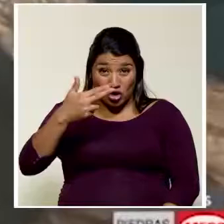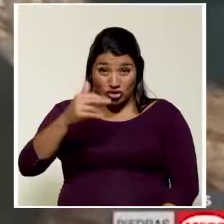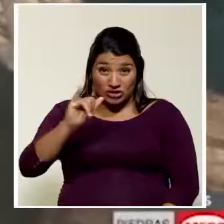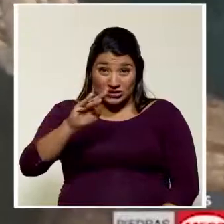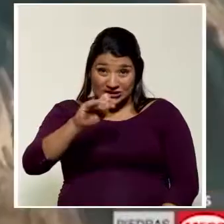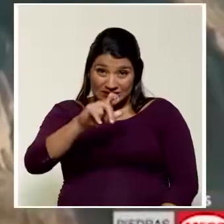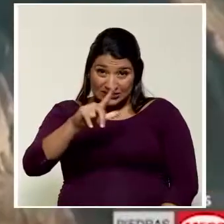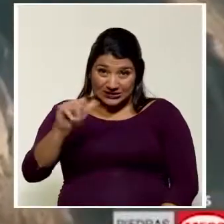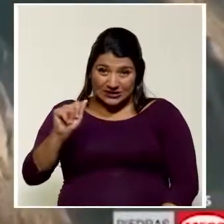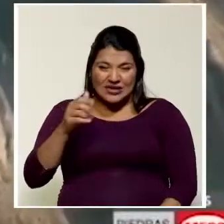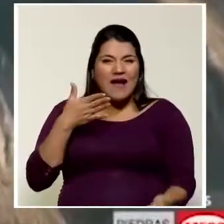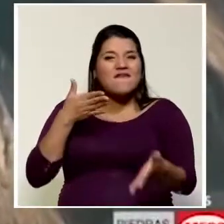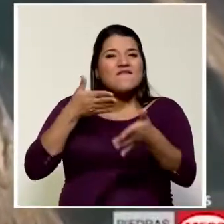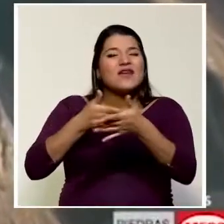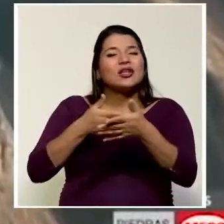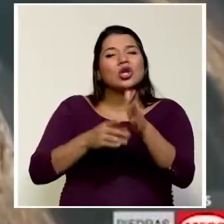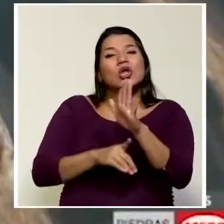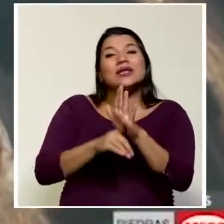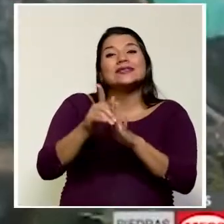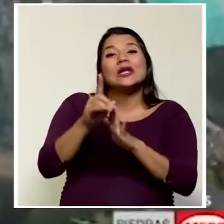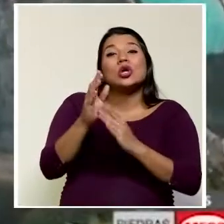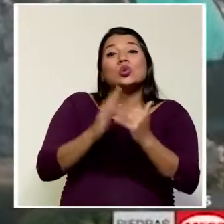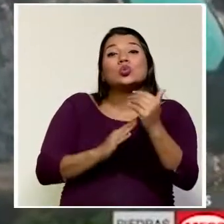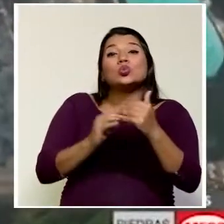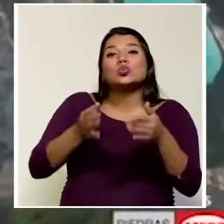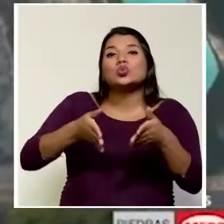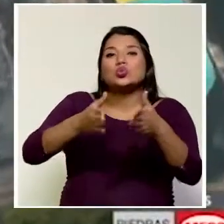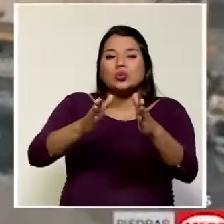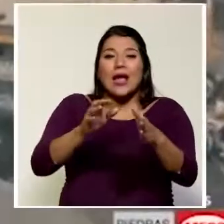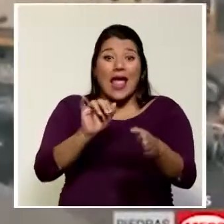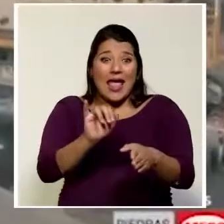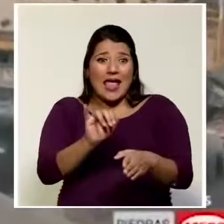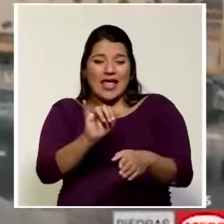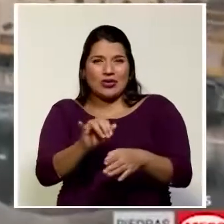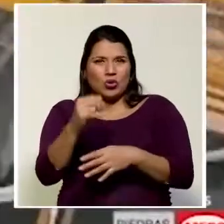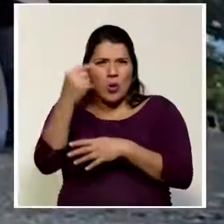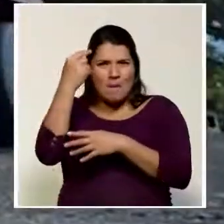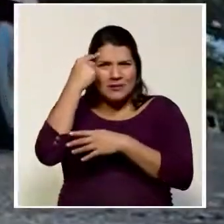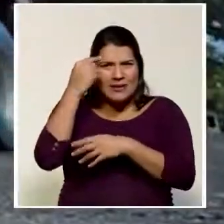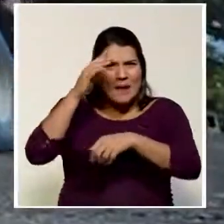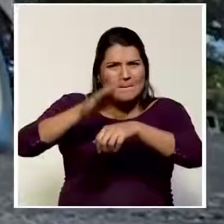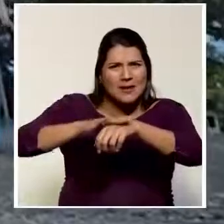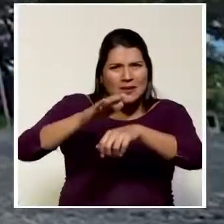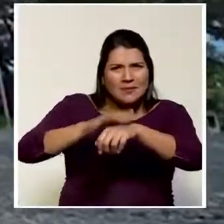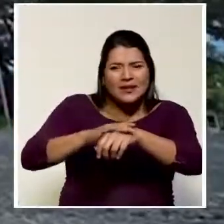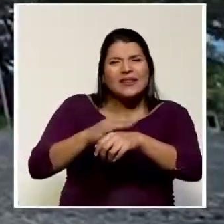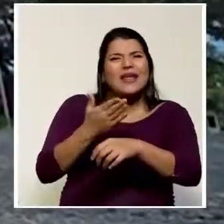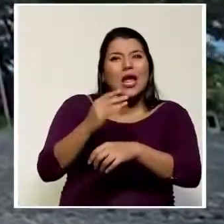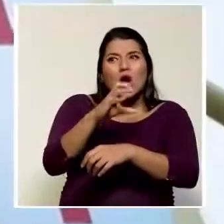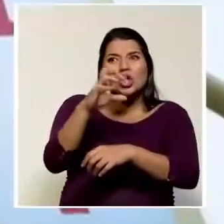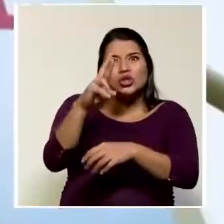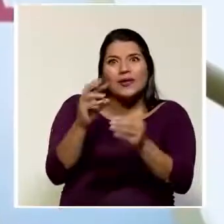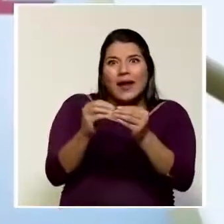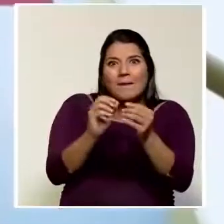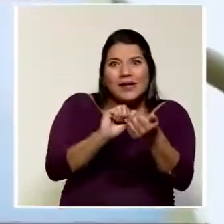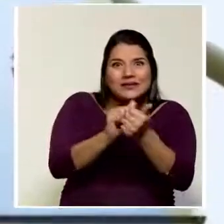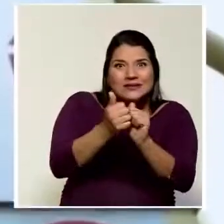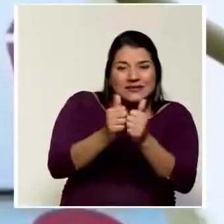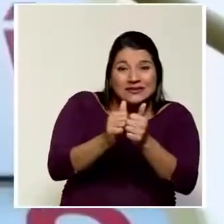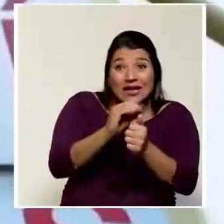el desarrollo de la infraestructura, considerado un factor para la competitividad del país y sobre todo para